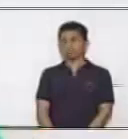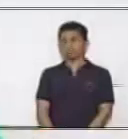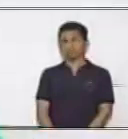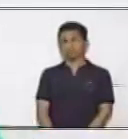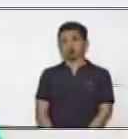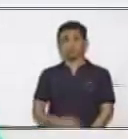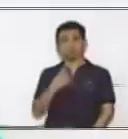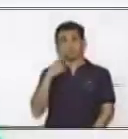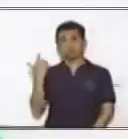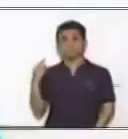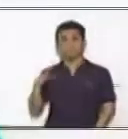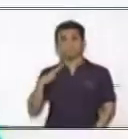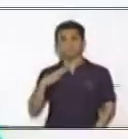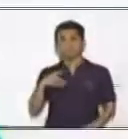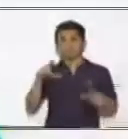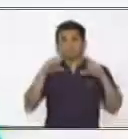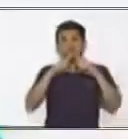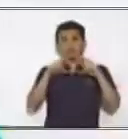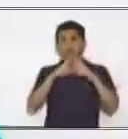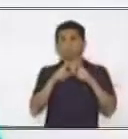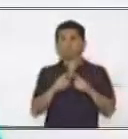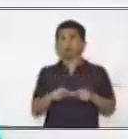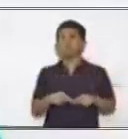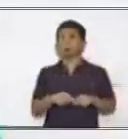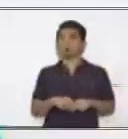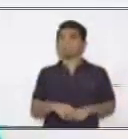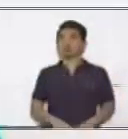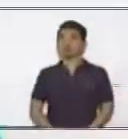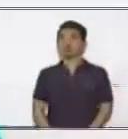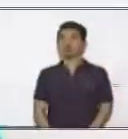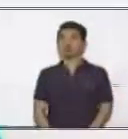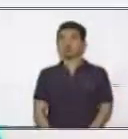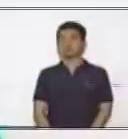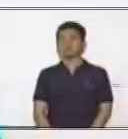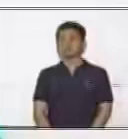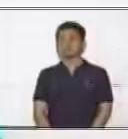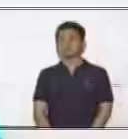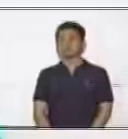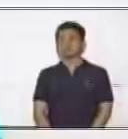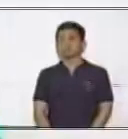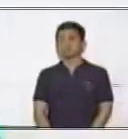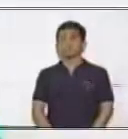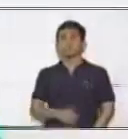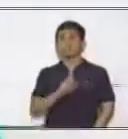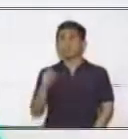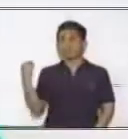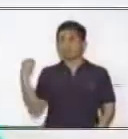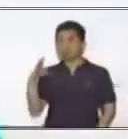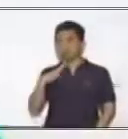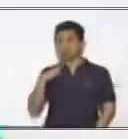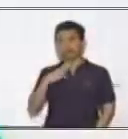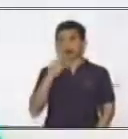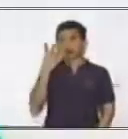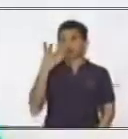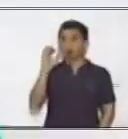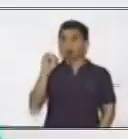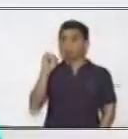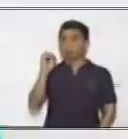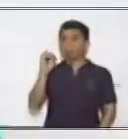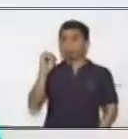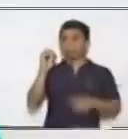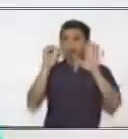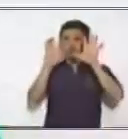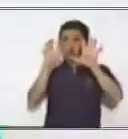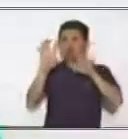Ahí hay un triángulo, ¿sí? Pero aquí están los 90 grados. Un